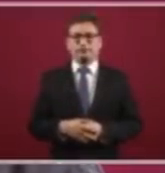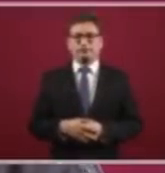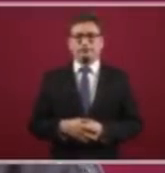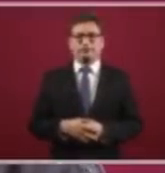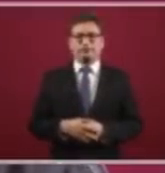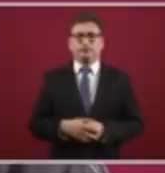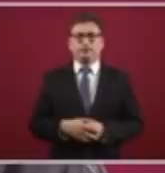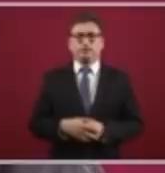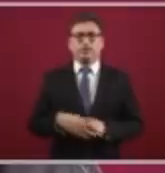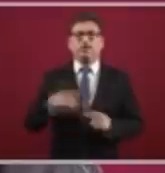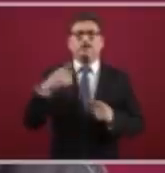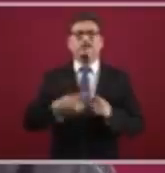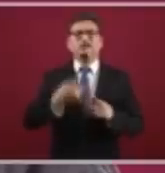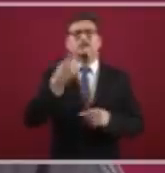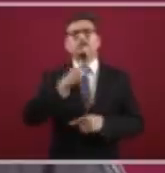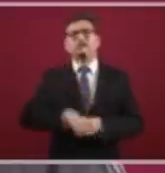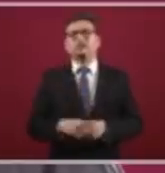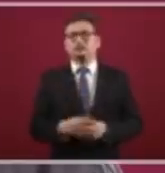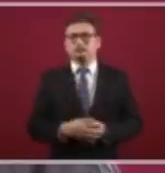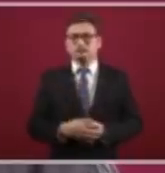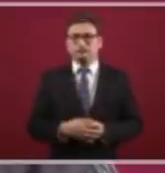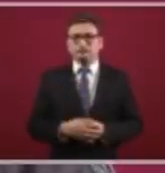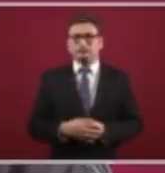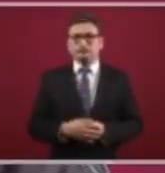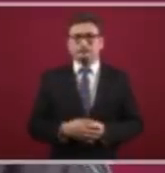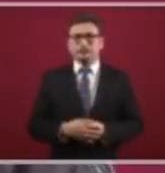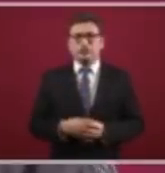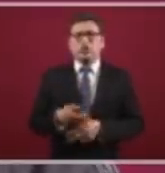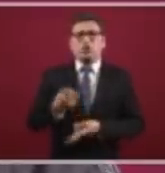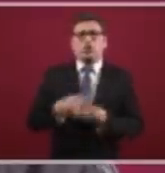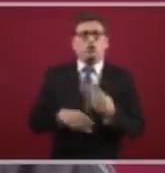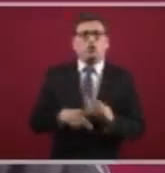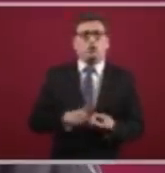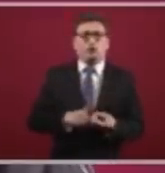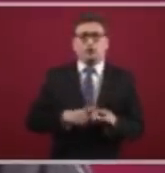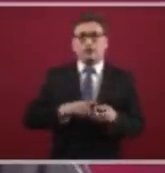venía de afuera